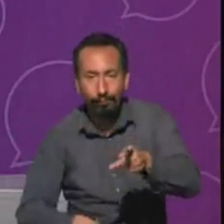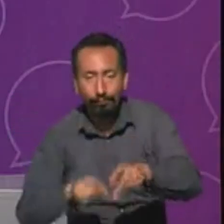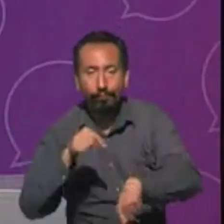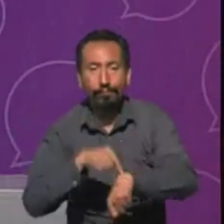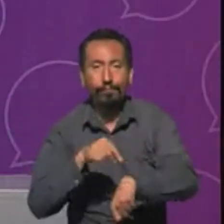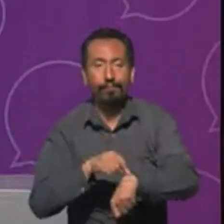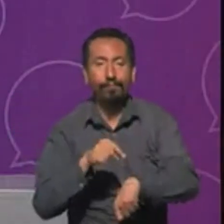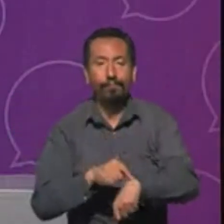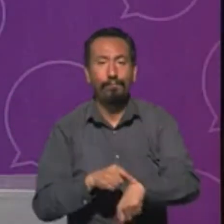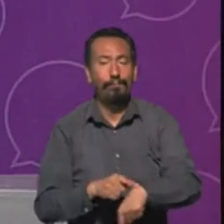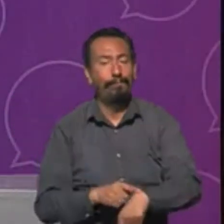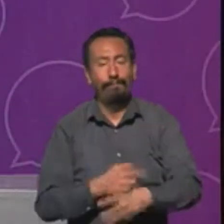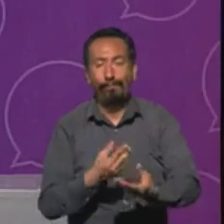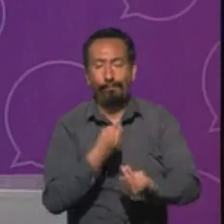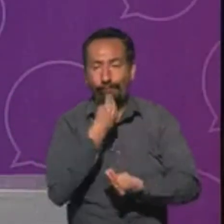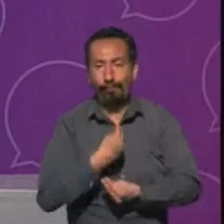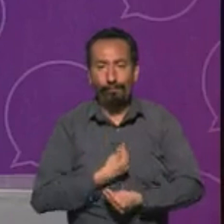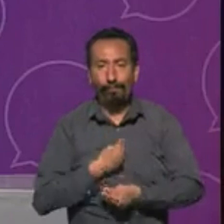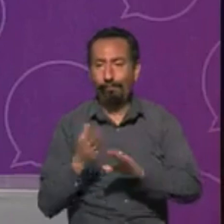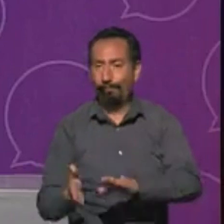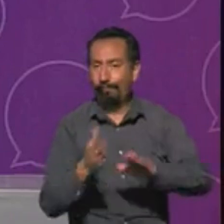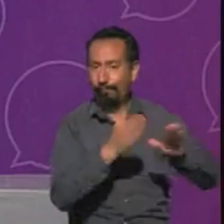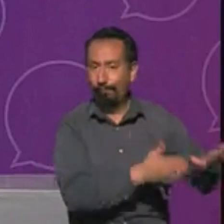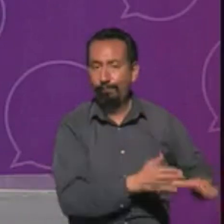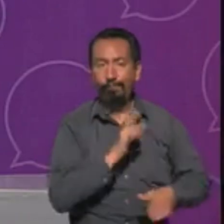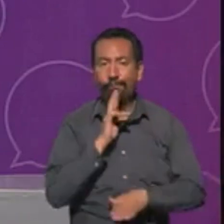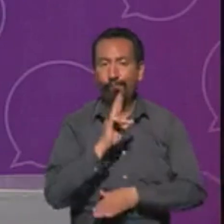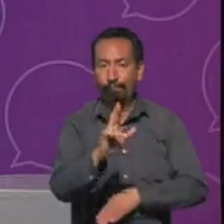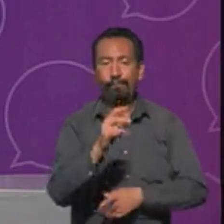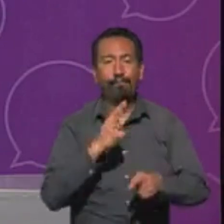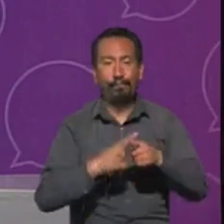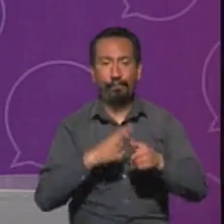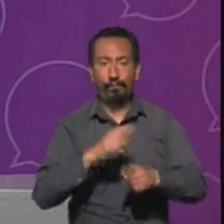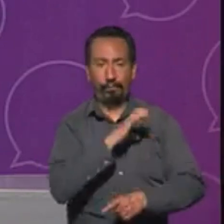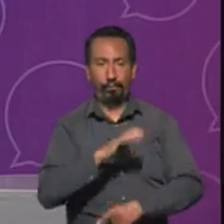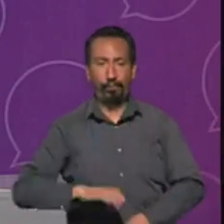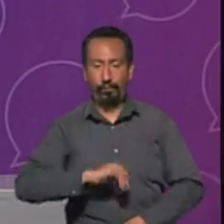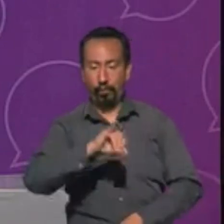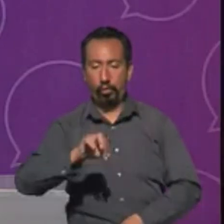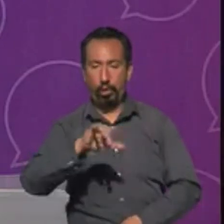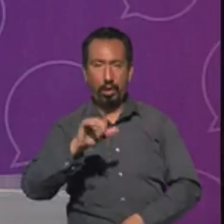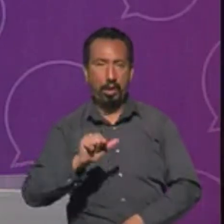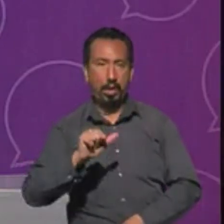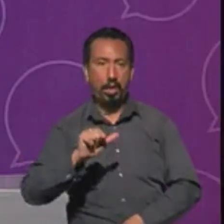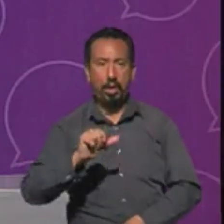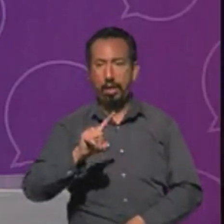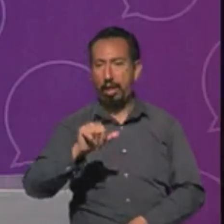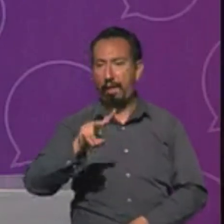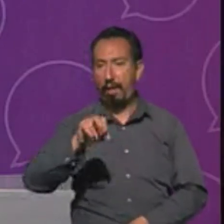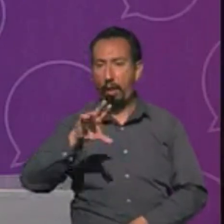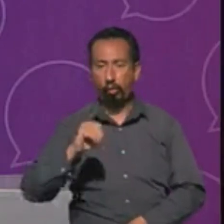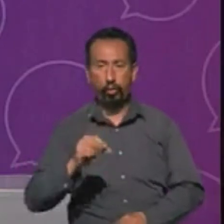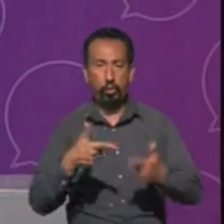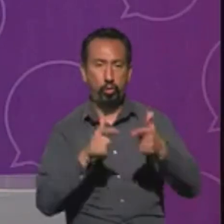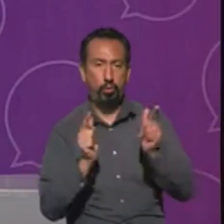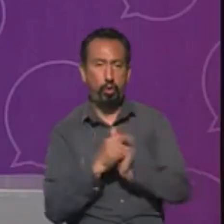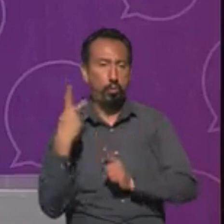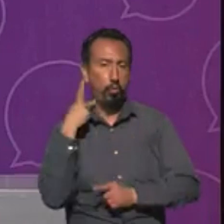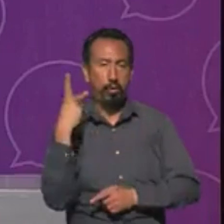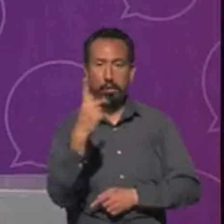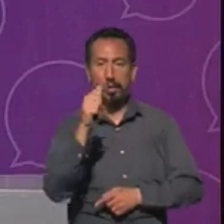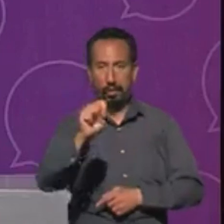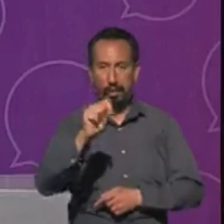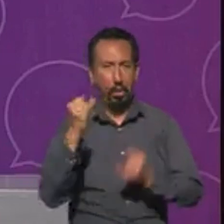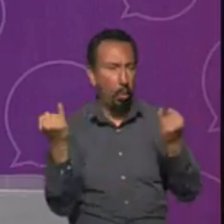candidato se agotó el tiempo escuchemos ahora la respuesta del candidato Jorge Alberto Acuña Dávalos del partido del trabajo misma pregunta candidato